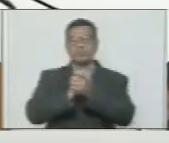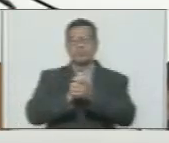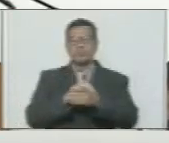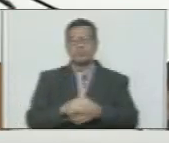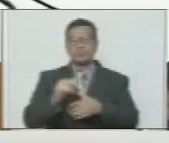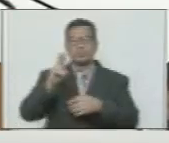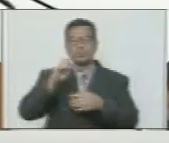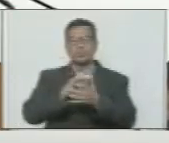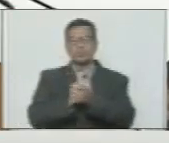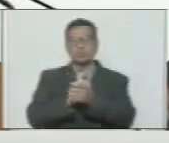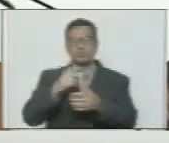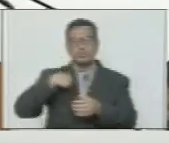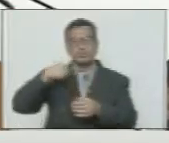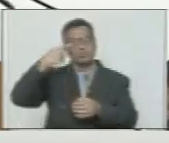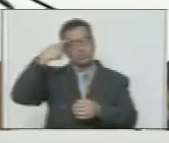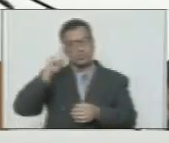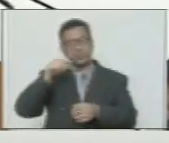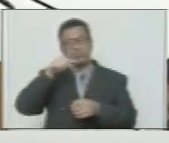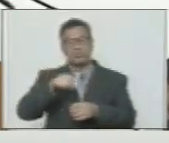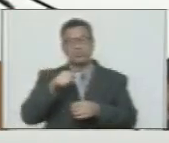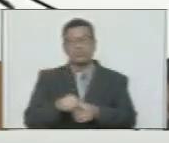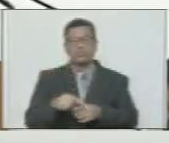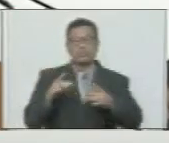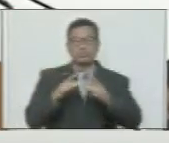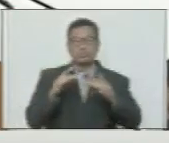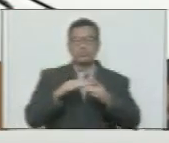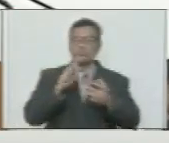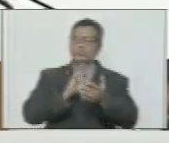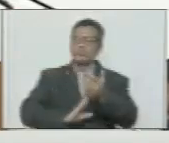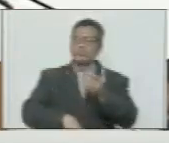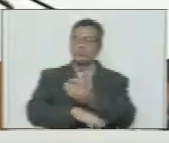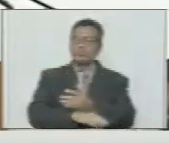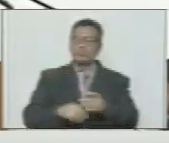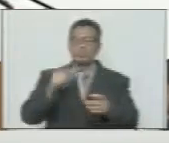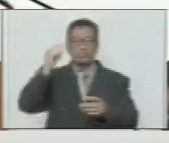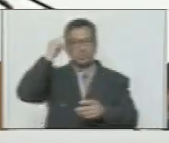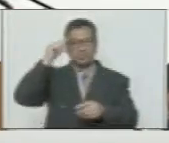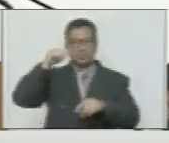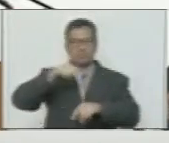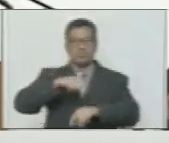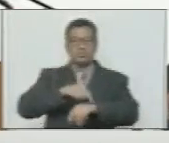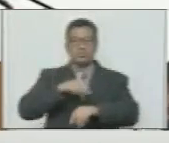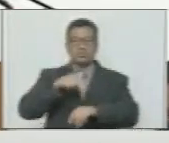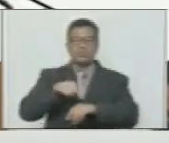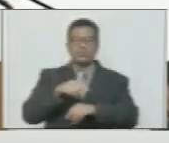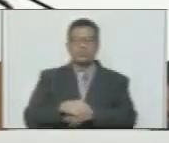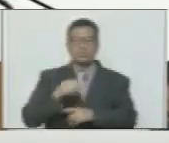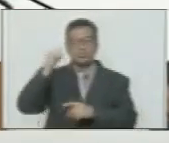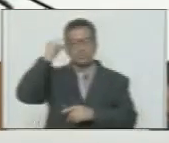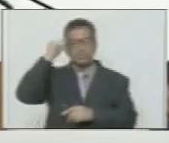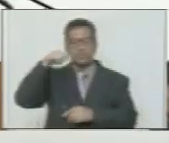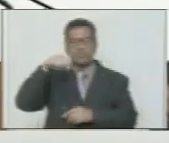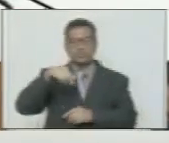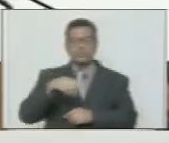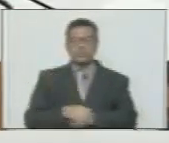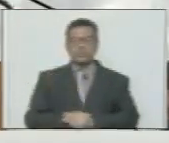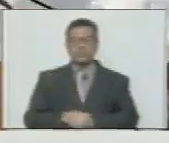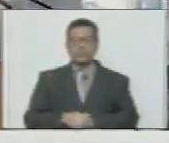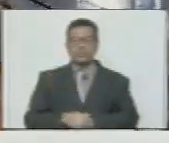amigos, amigos que quizás aún nos tocó despedirlo en días recientes, el día